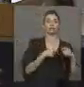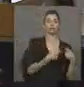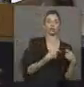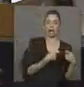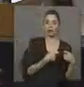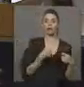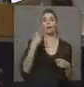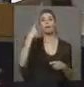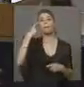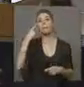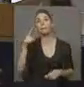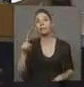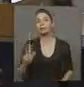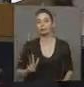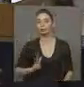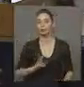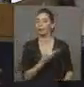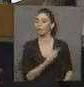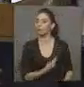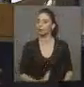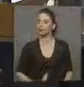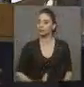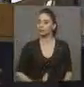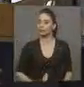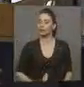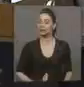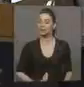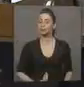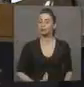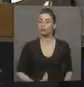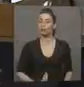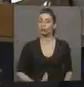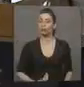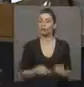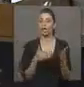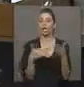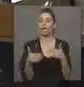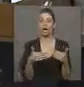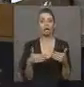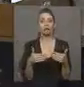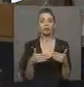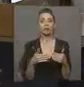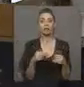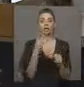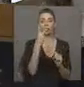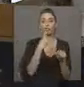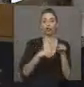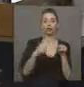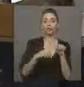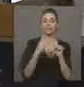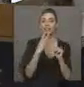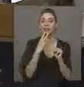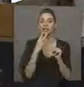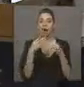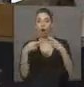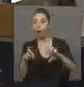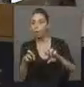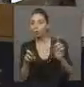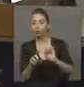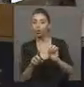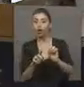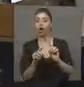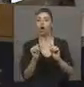las ocasiones, señor presidente, no se presentan a veces 2 veces en la vida o 2 veces